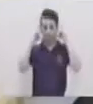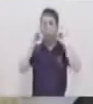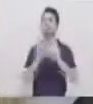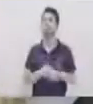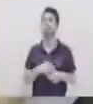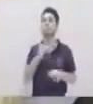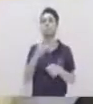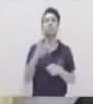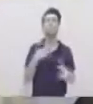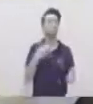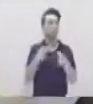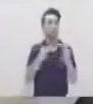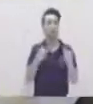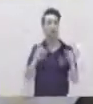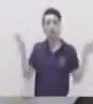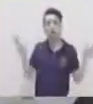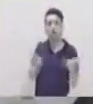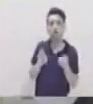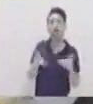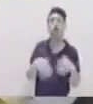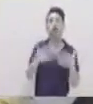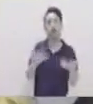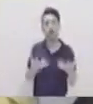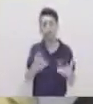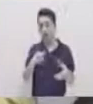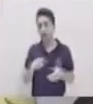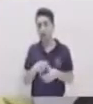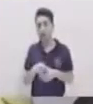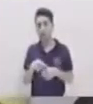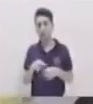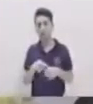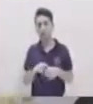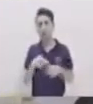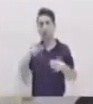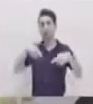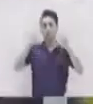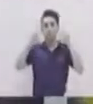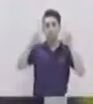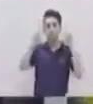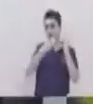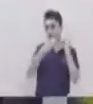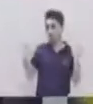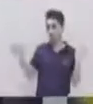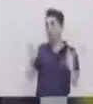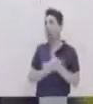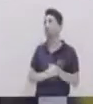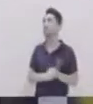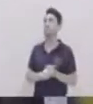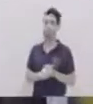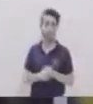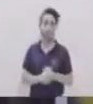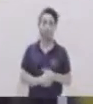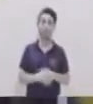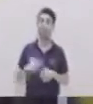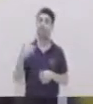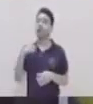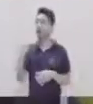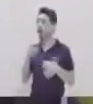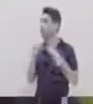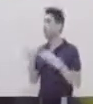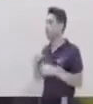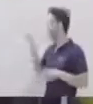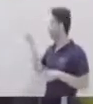mascarilla. Profe, si pudiera darnos un resumen de lo que hemos aprendido en estas tres cápsulas, ¿cómo podría ser? Muy bien, entonces veamos. Lo que nos va a